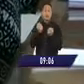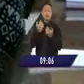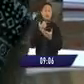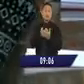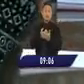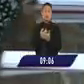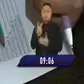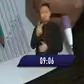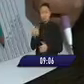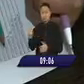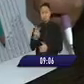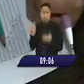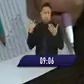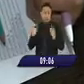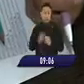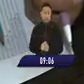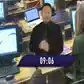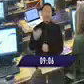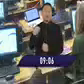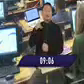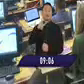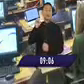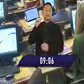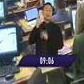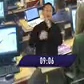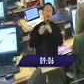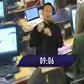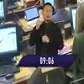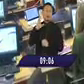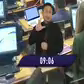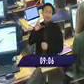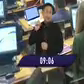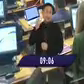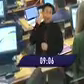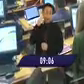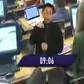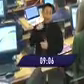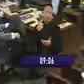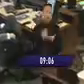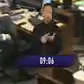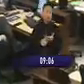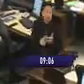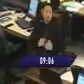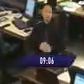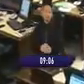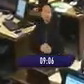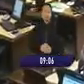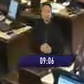cualquiera de las dos tendrá 30 días para su tratamiento informó Valeria Navarro